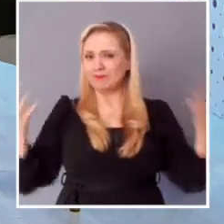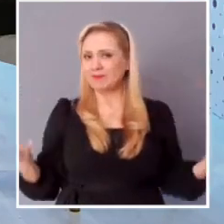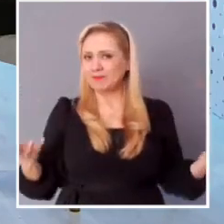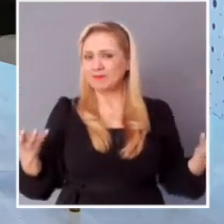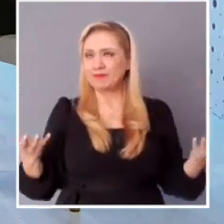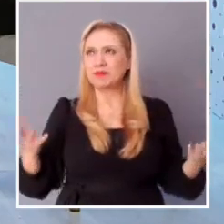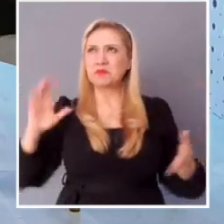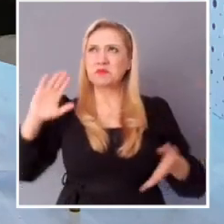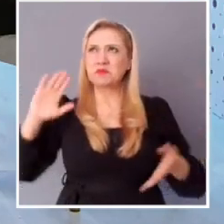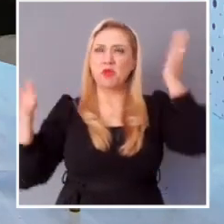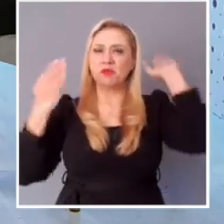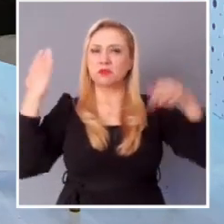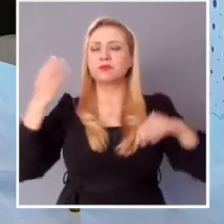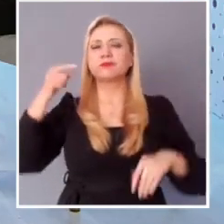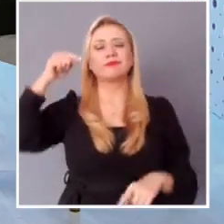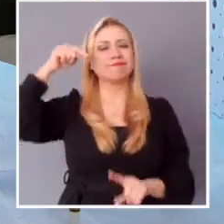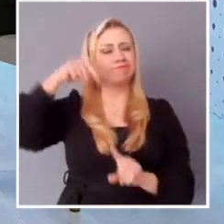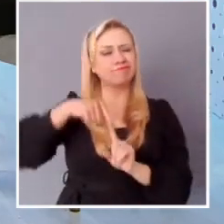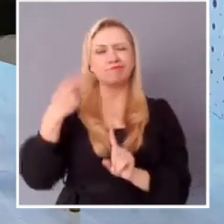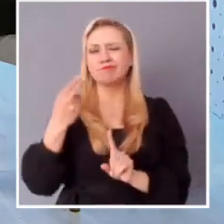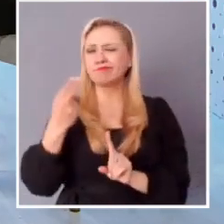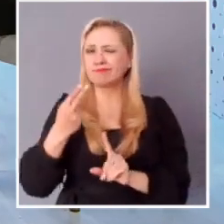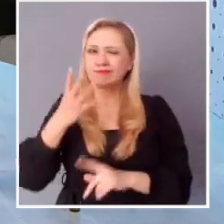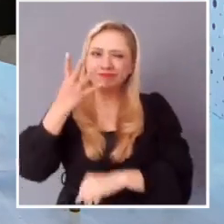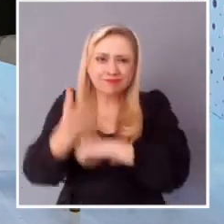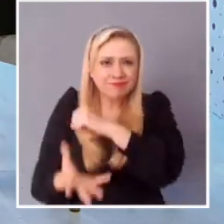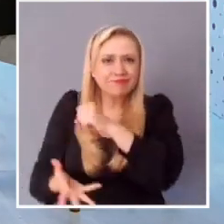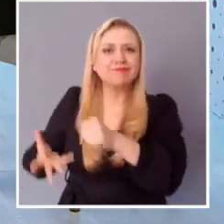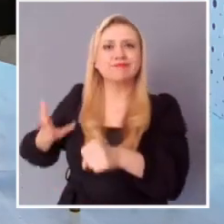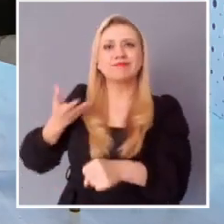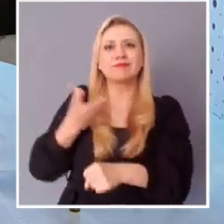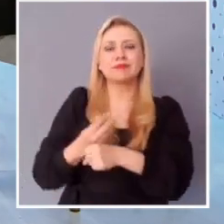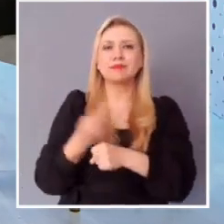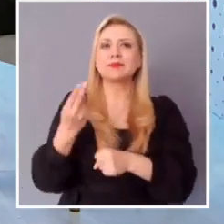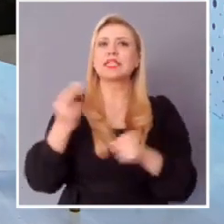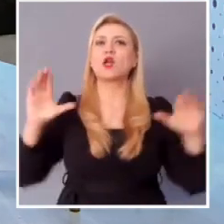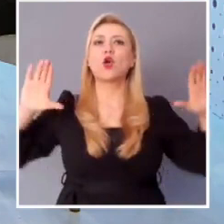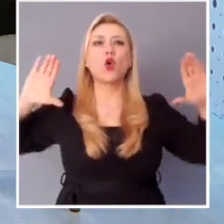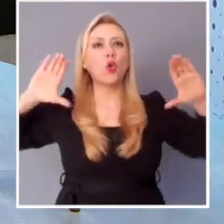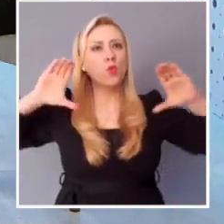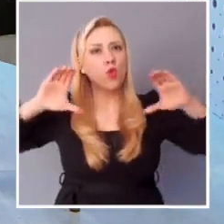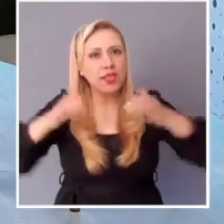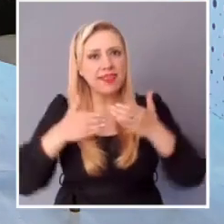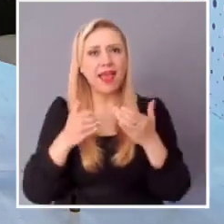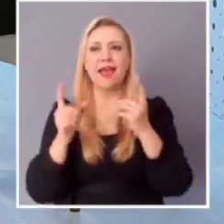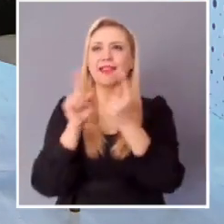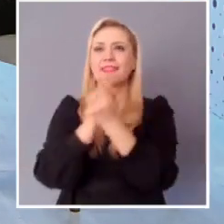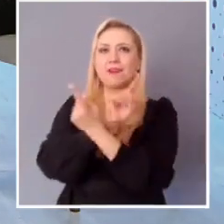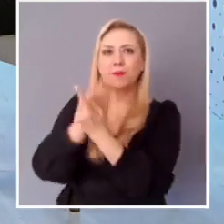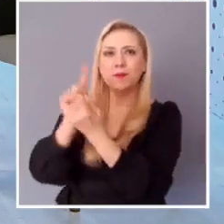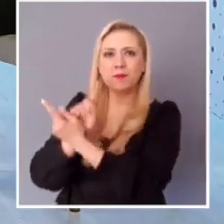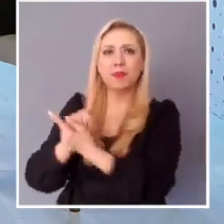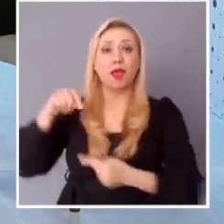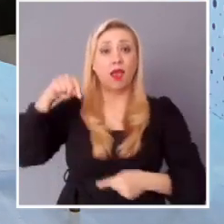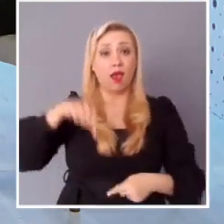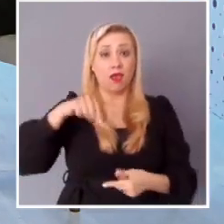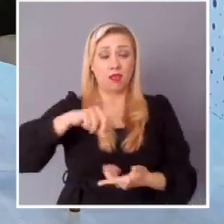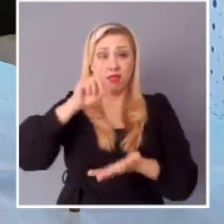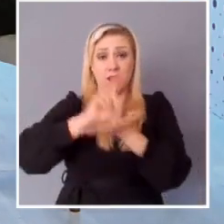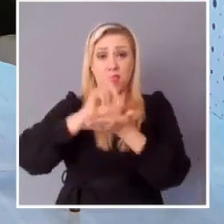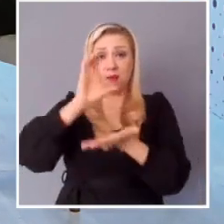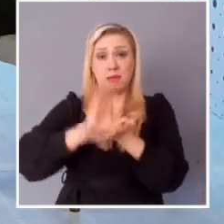ahí reconstruir el tejido comunitario. Desde el colectivo de personas con discapacidad psicosocial a